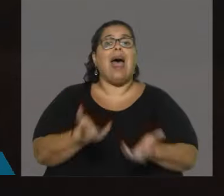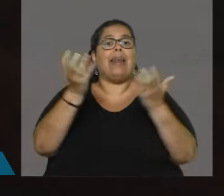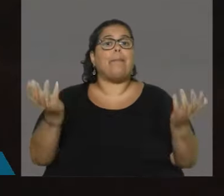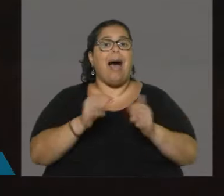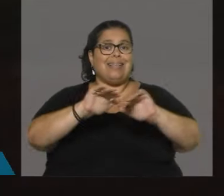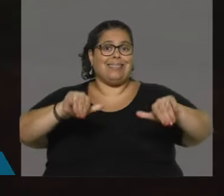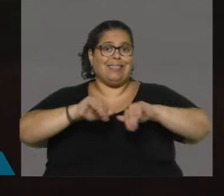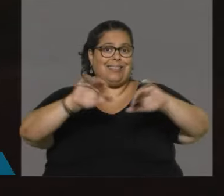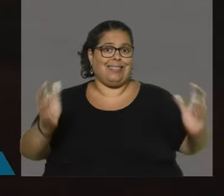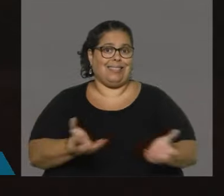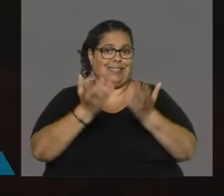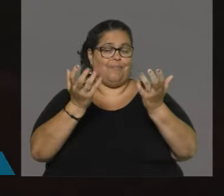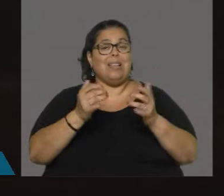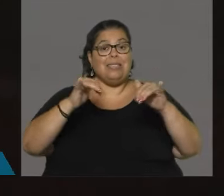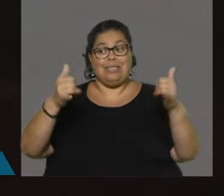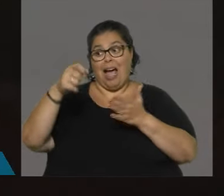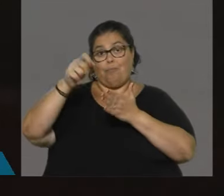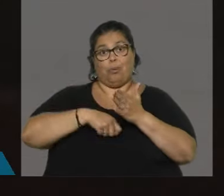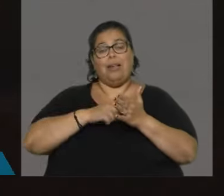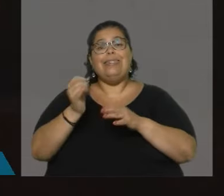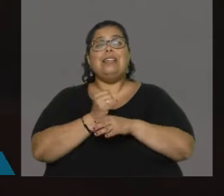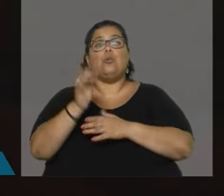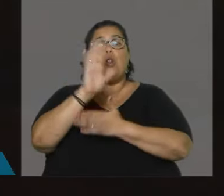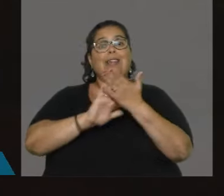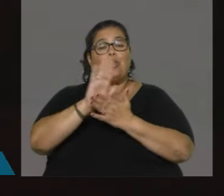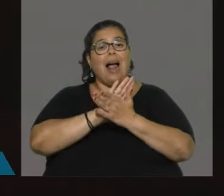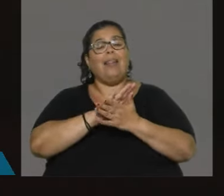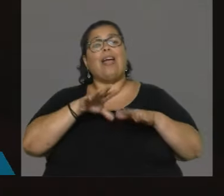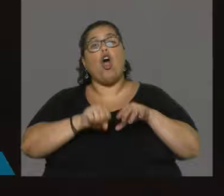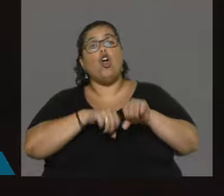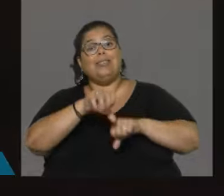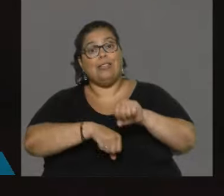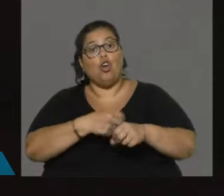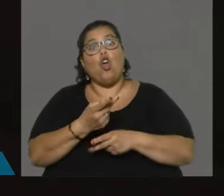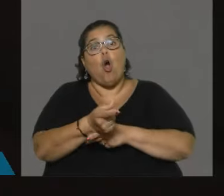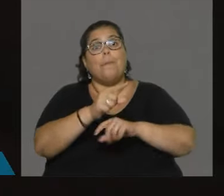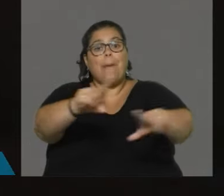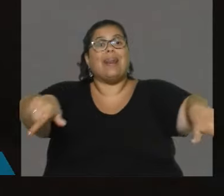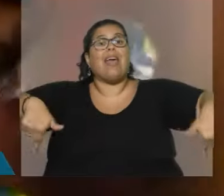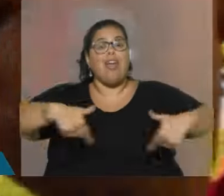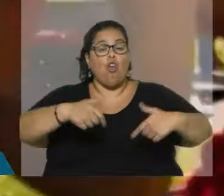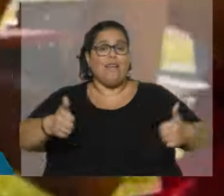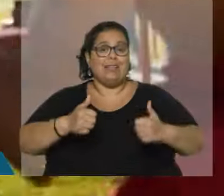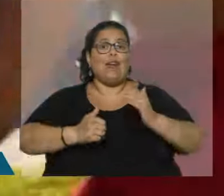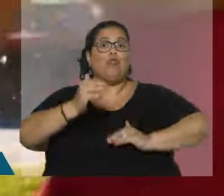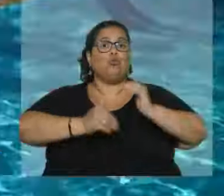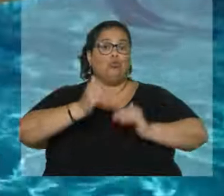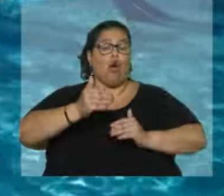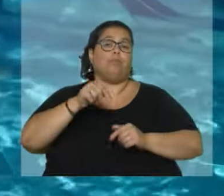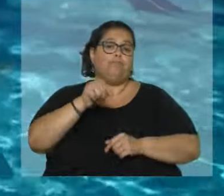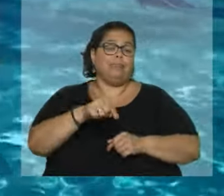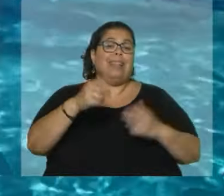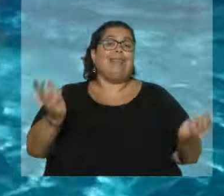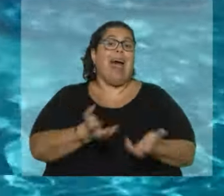amos con el Instituto Nacional de colonización eh la compra del predio destinado a las termas una negociación que llevó bastante